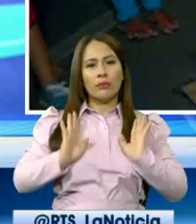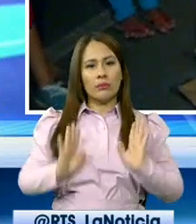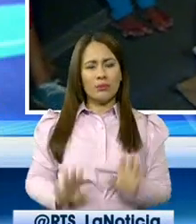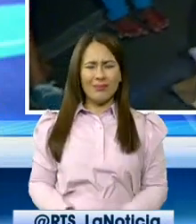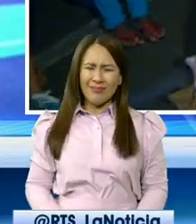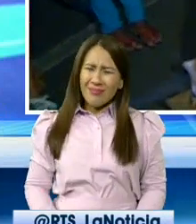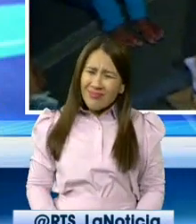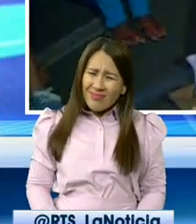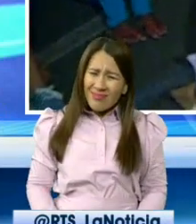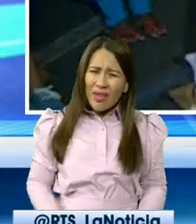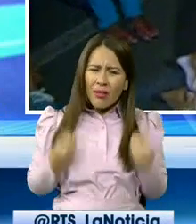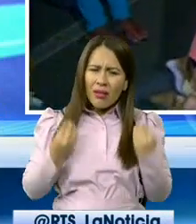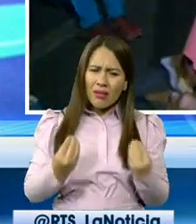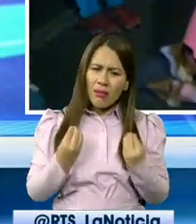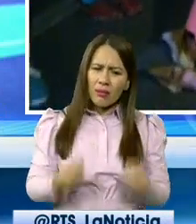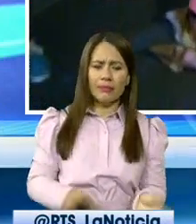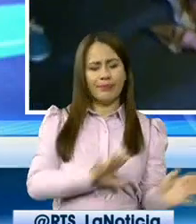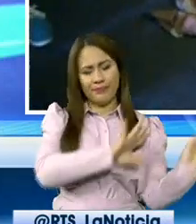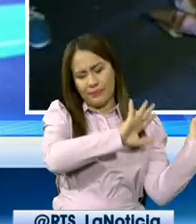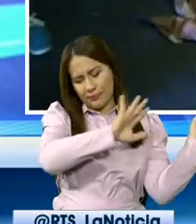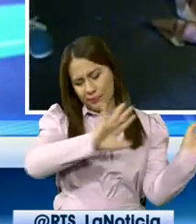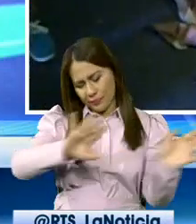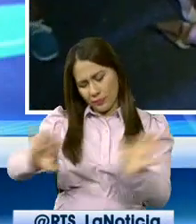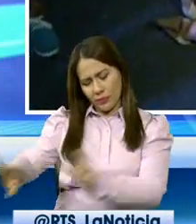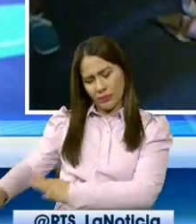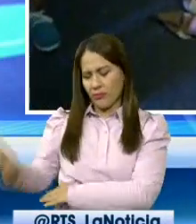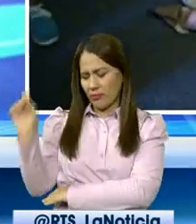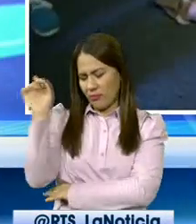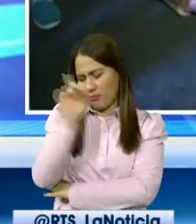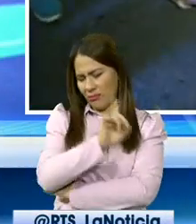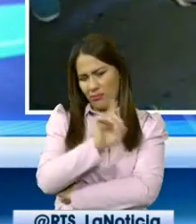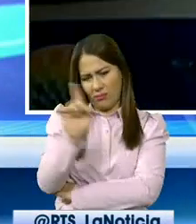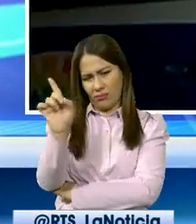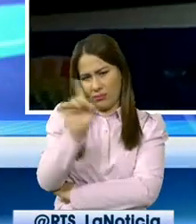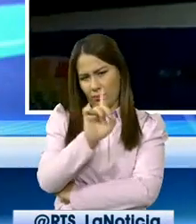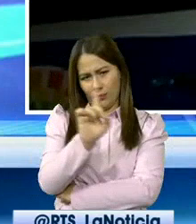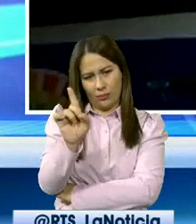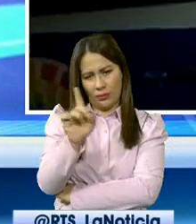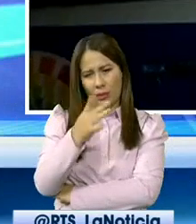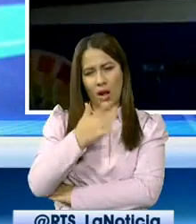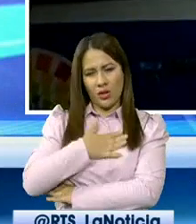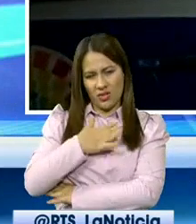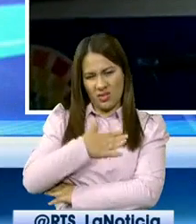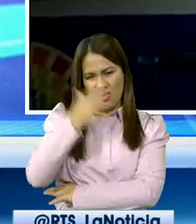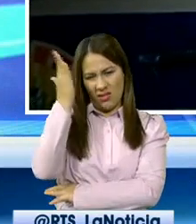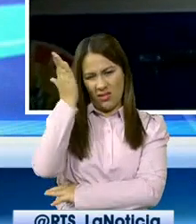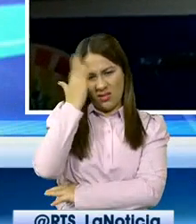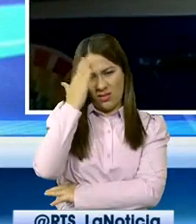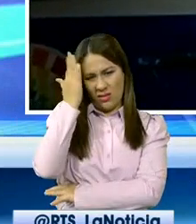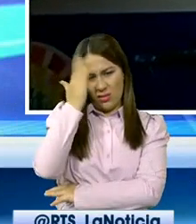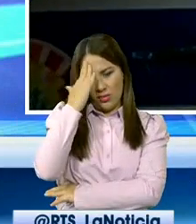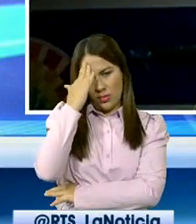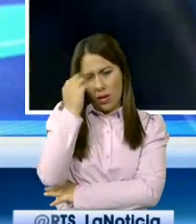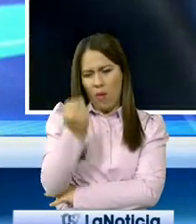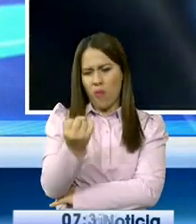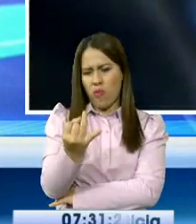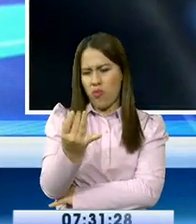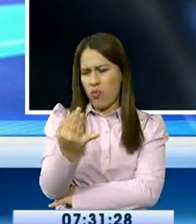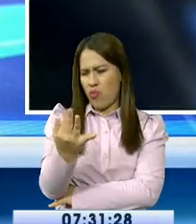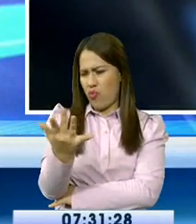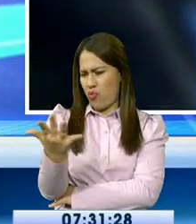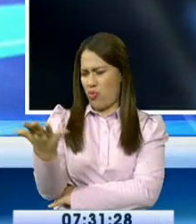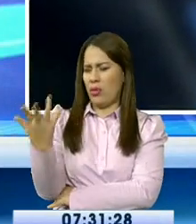algunos. Que no, no, vengan a decírmelo a mí. Para decirle cuántos casos conozco de